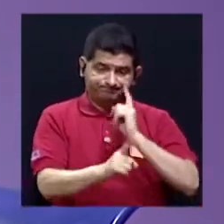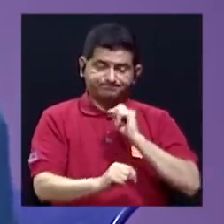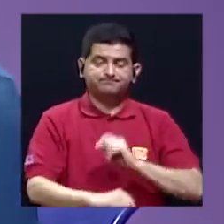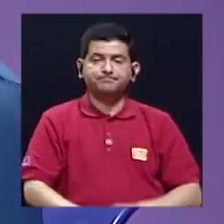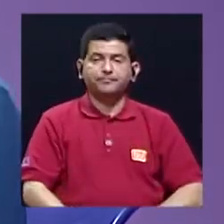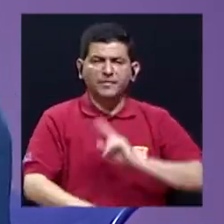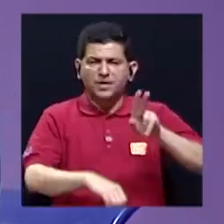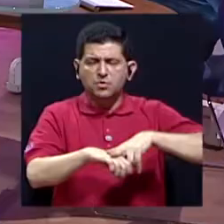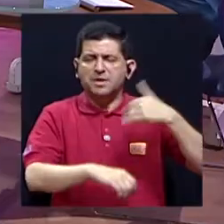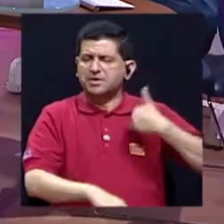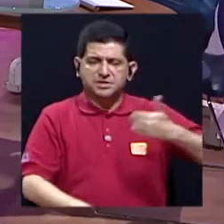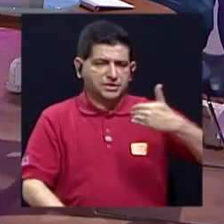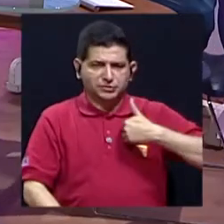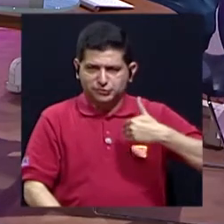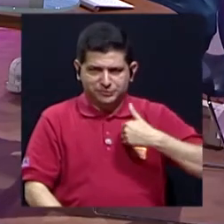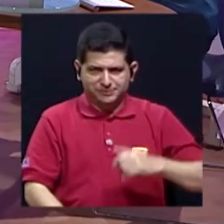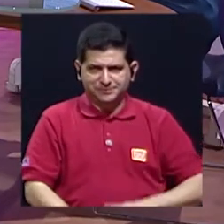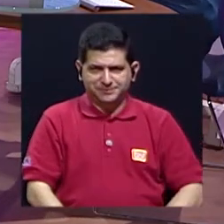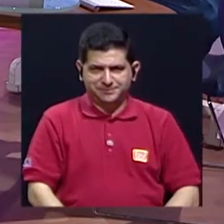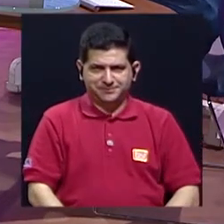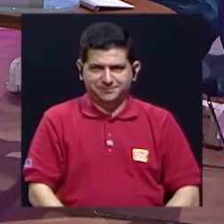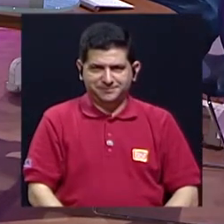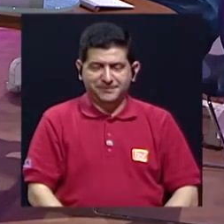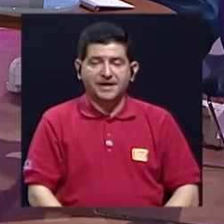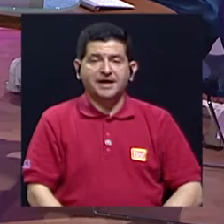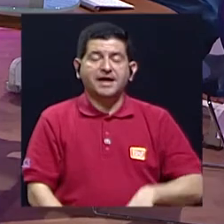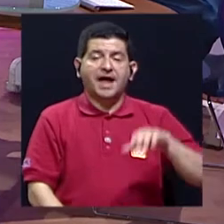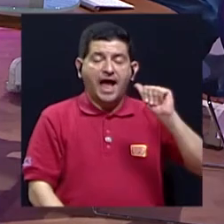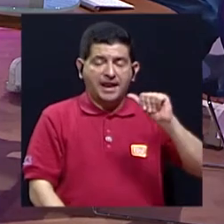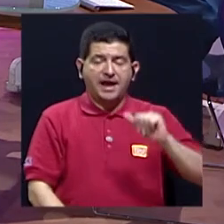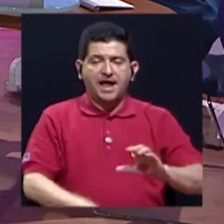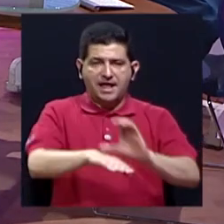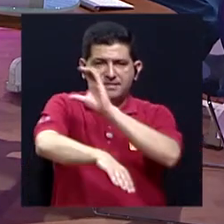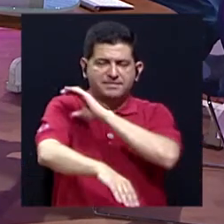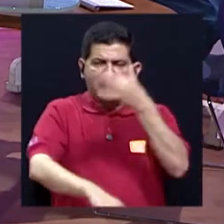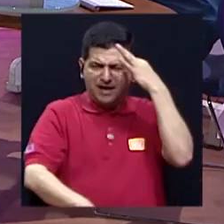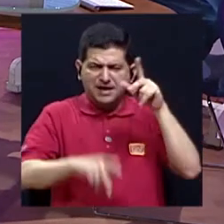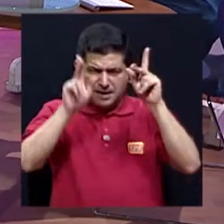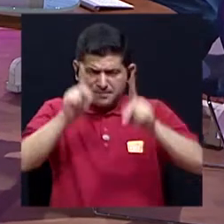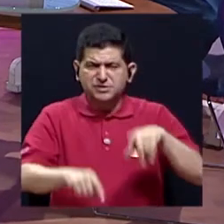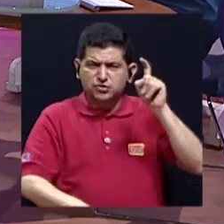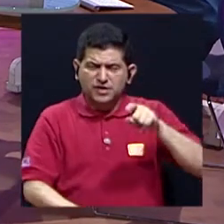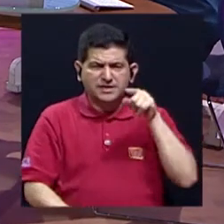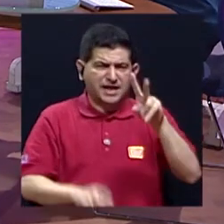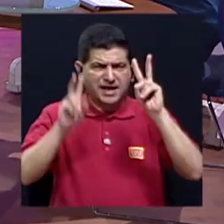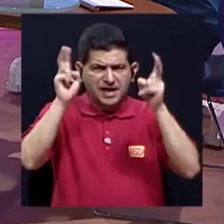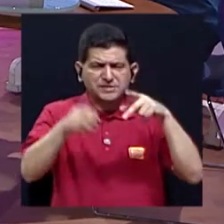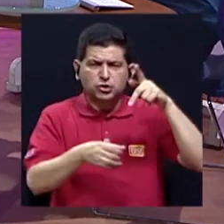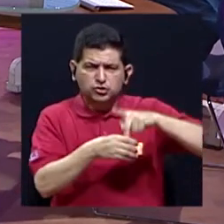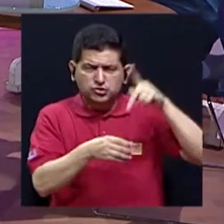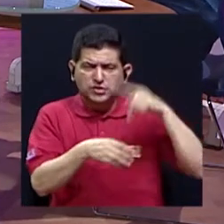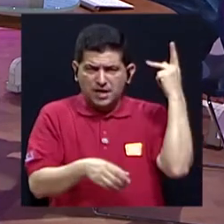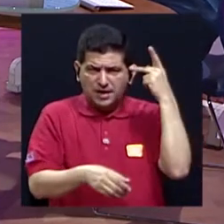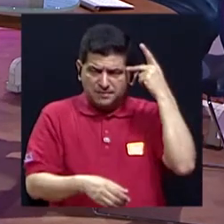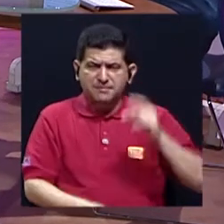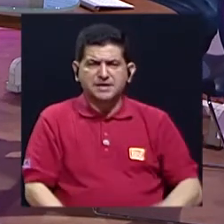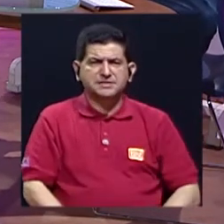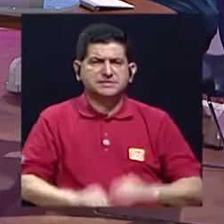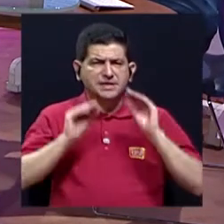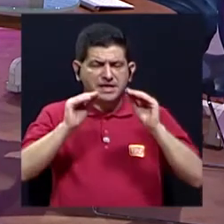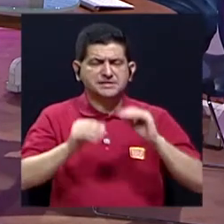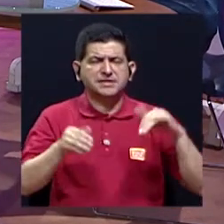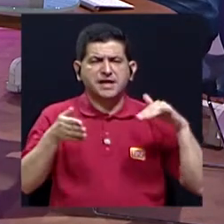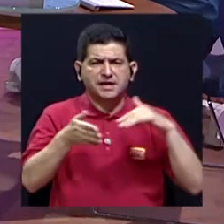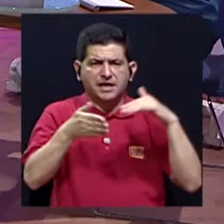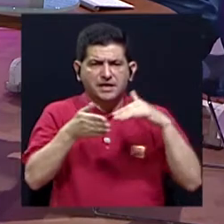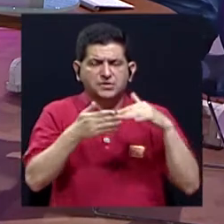por lo general los hombres no tienen, ¿verdad? Dice Alejandra Coronado, ¿creen las invitadas que hace falta meter estos temas de participación política en las clases de cívica de